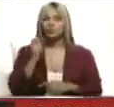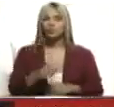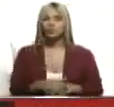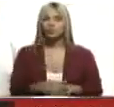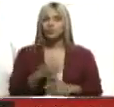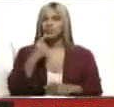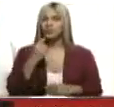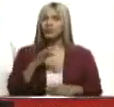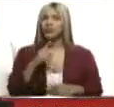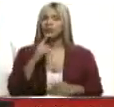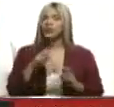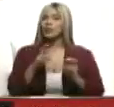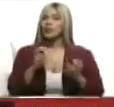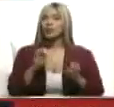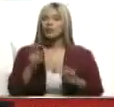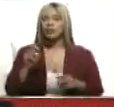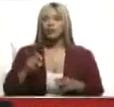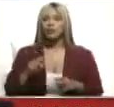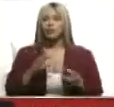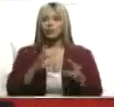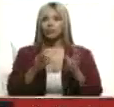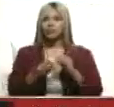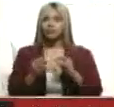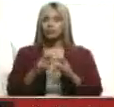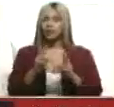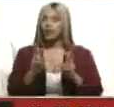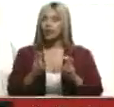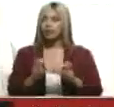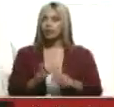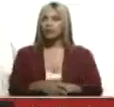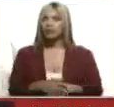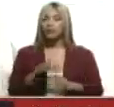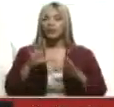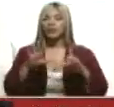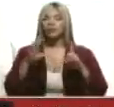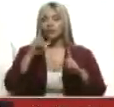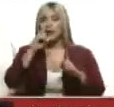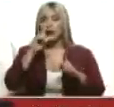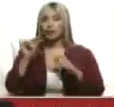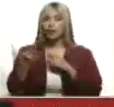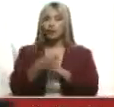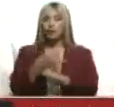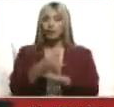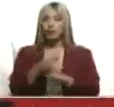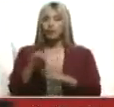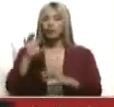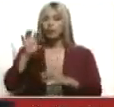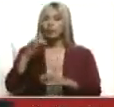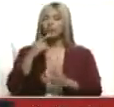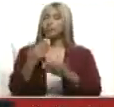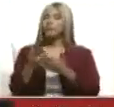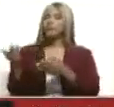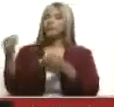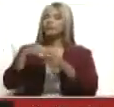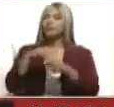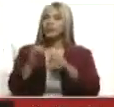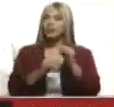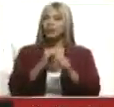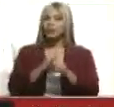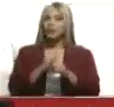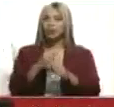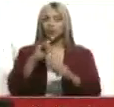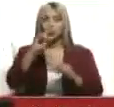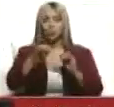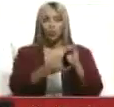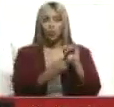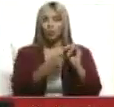por cierto, para ese punto merecería una reforma, porque hace que 16 años por traición a la patria y por pedir una invasión extranjera, como ha pedido no solo